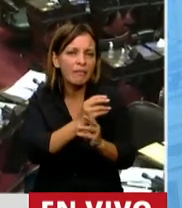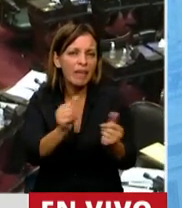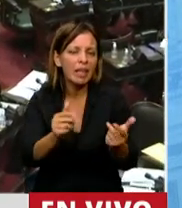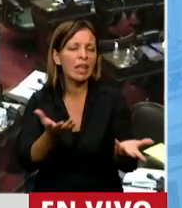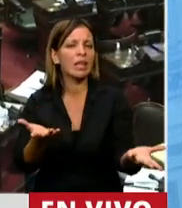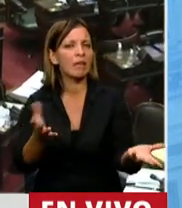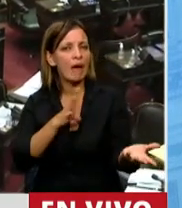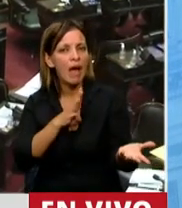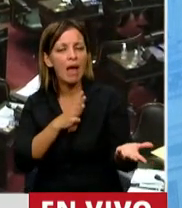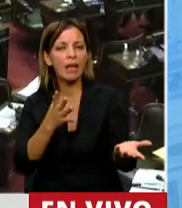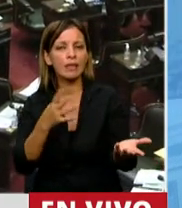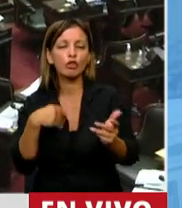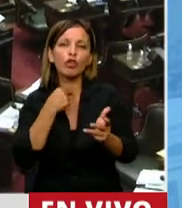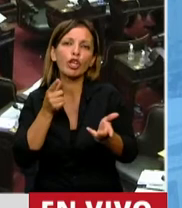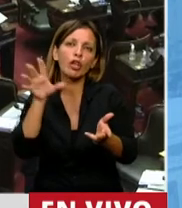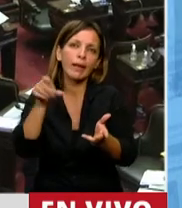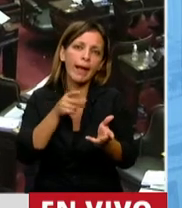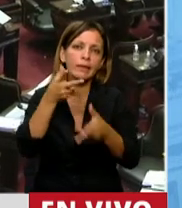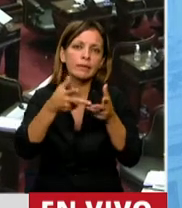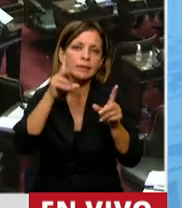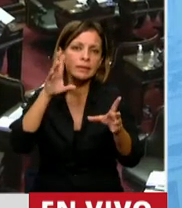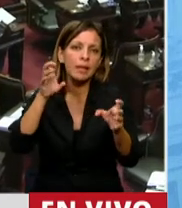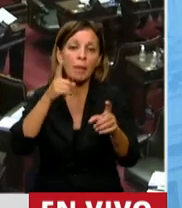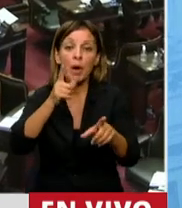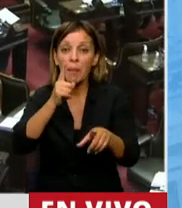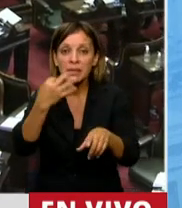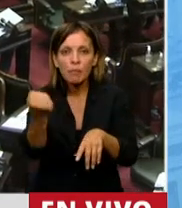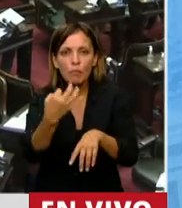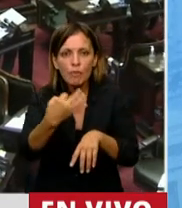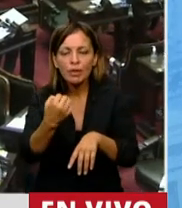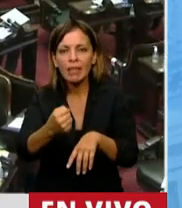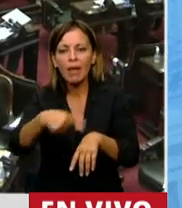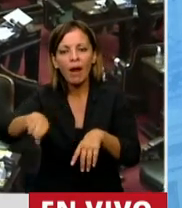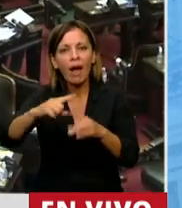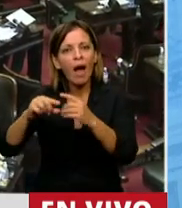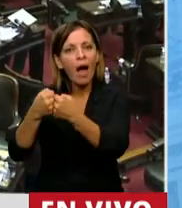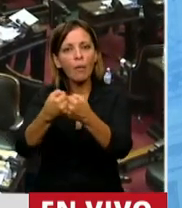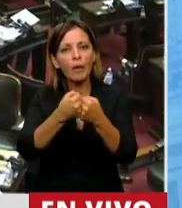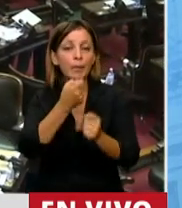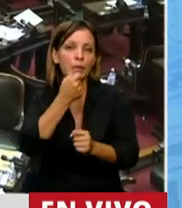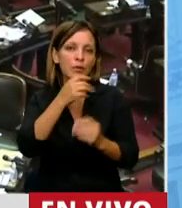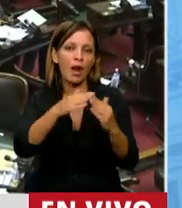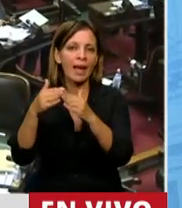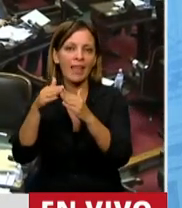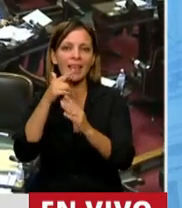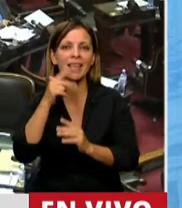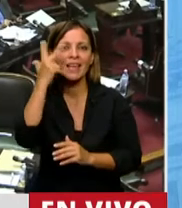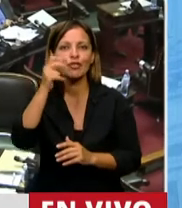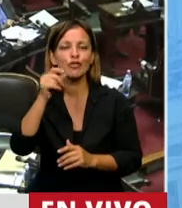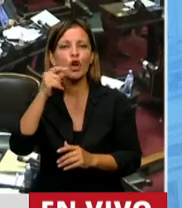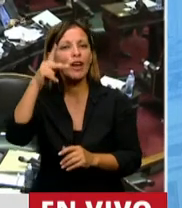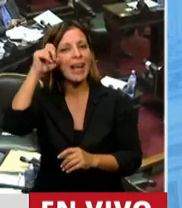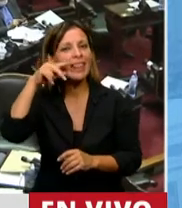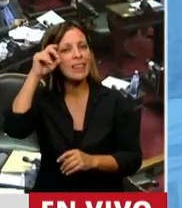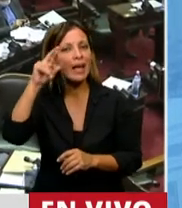vuelvo a decir, me parece importante que hayamos llegado a un acuerdo para votar por consenso eso, pero las casas de Jocklender estaban todas sin terminar y eran